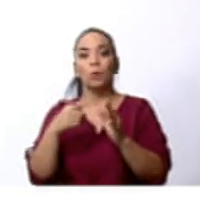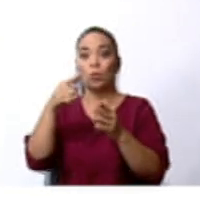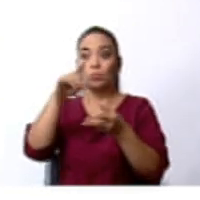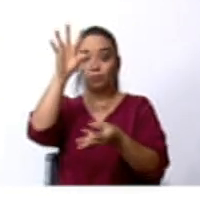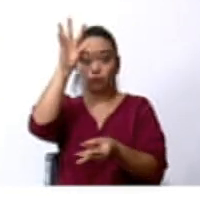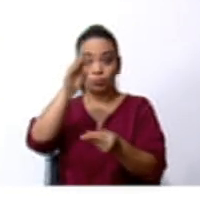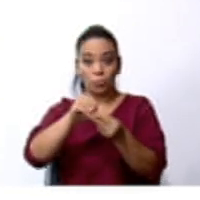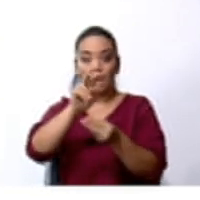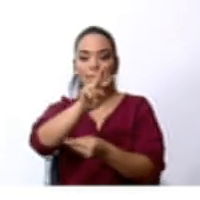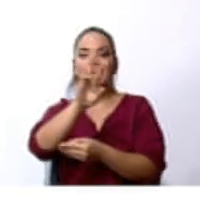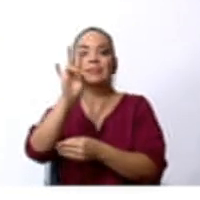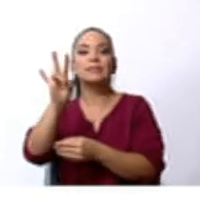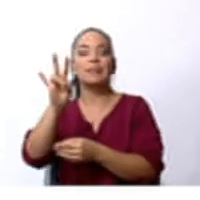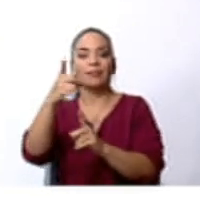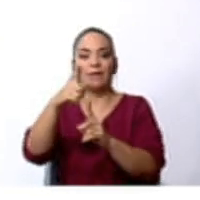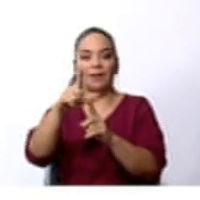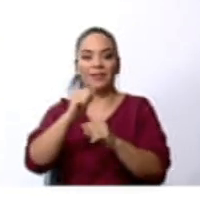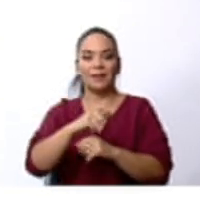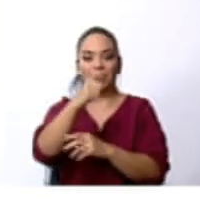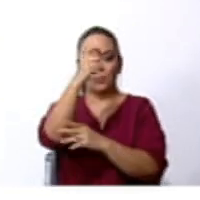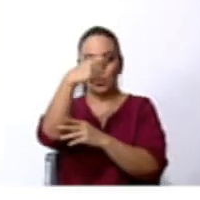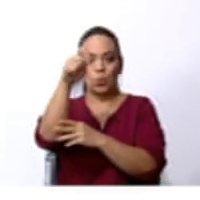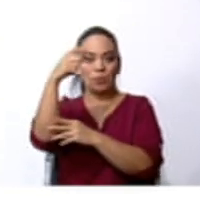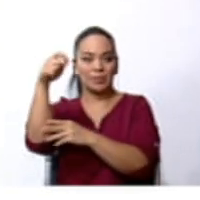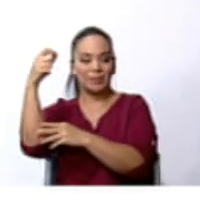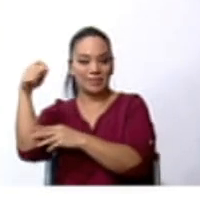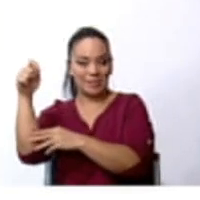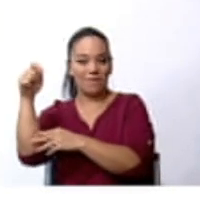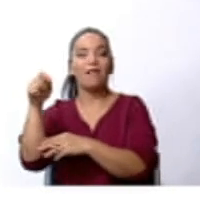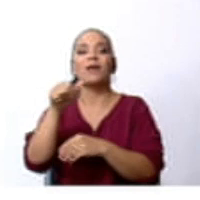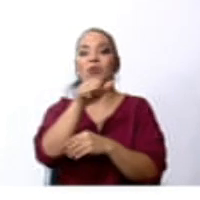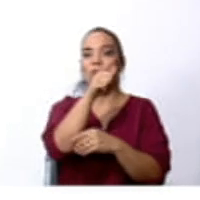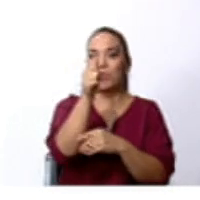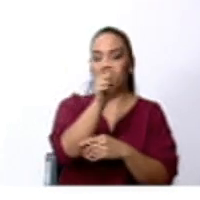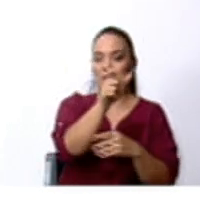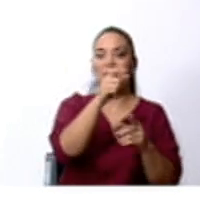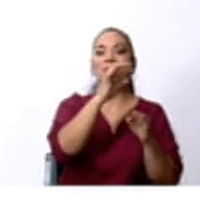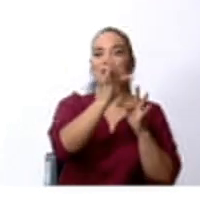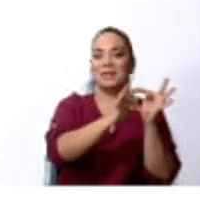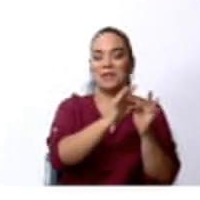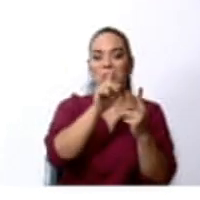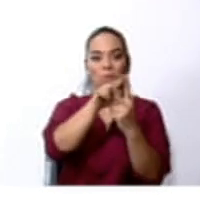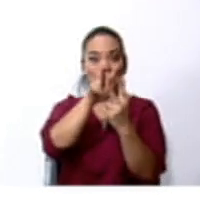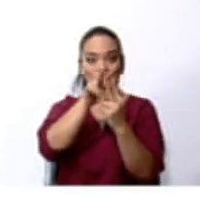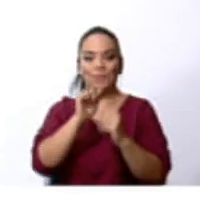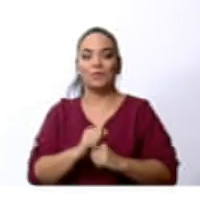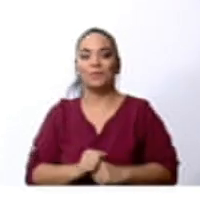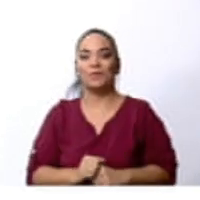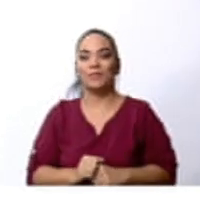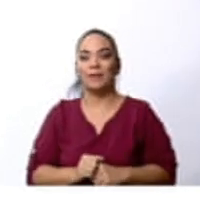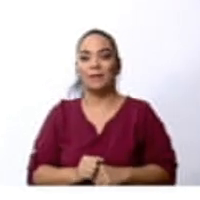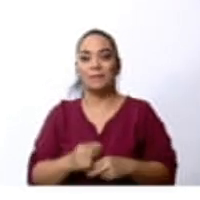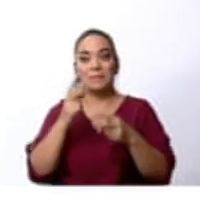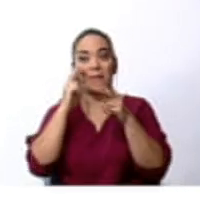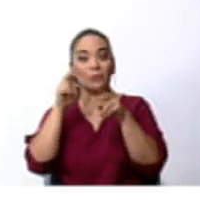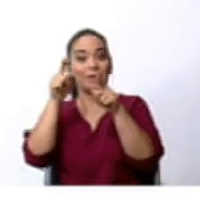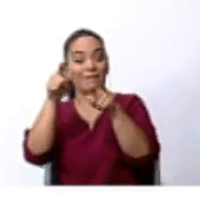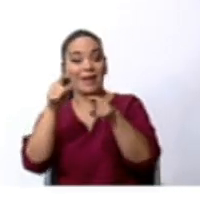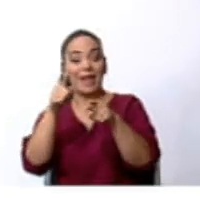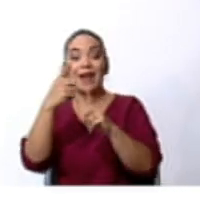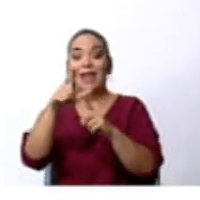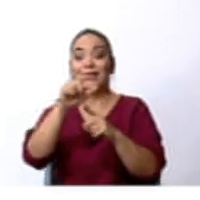letras cursiva e imprenta. Vamos a recordar el trazo de la letra